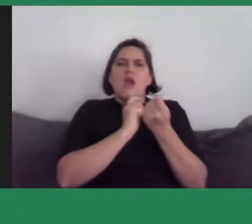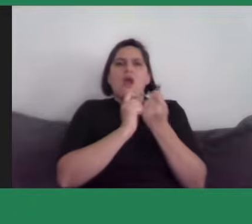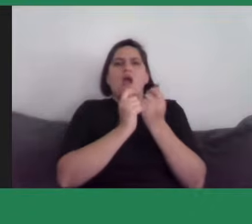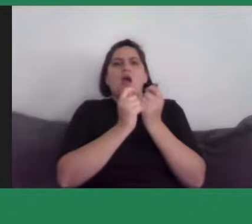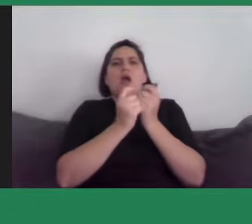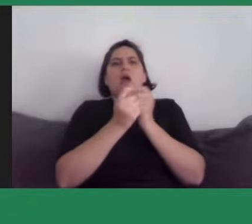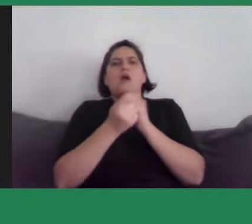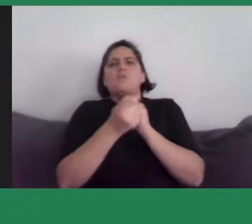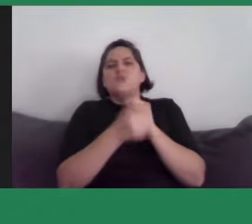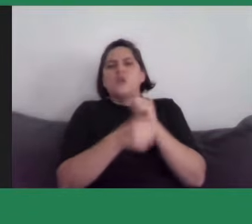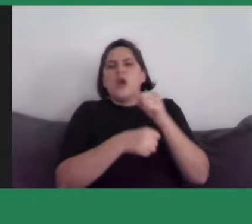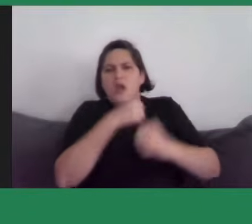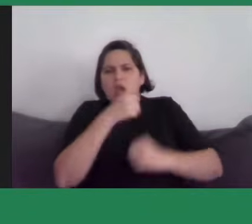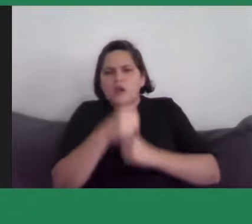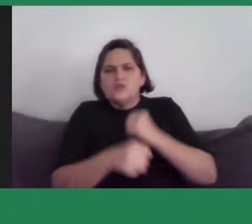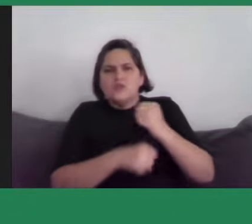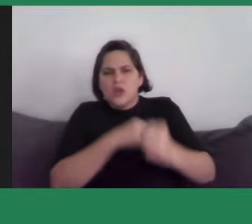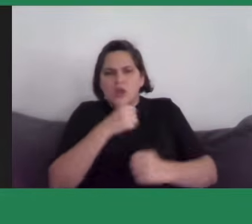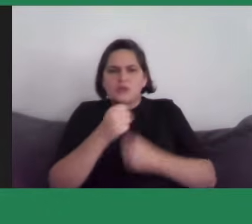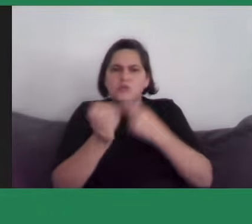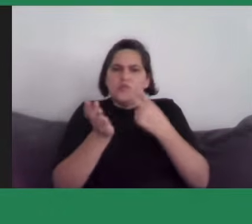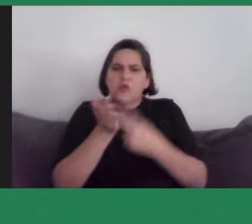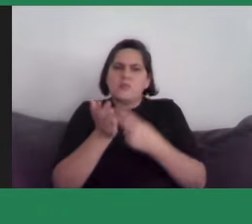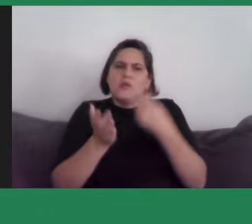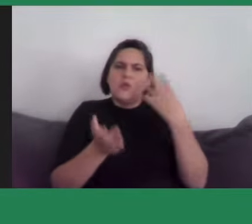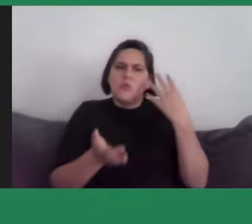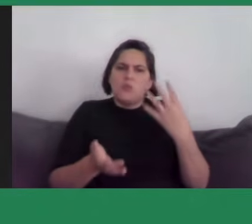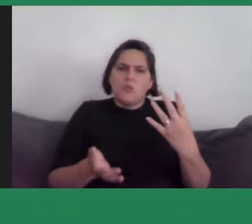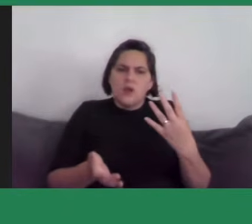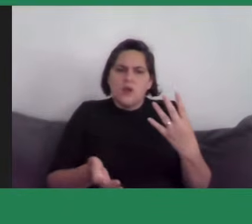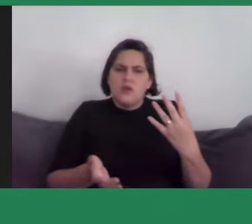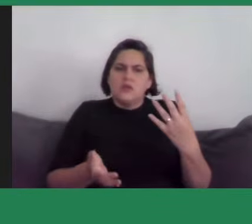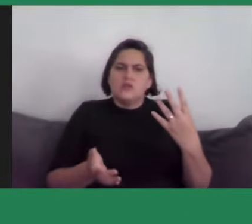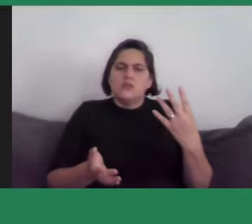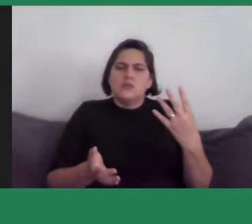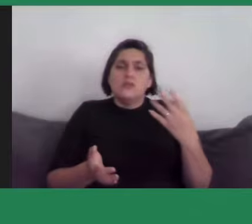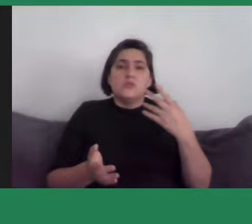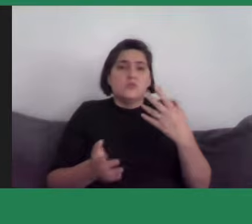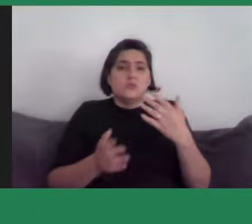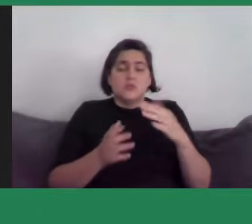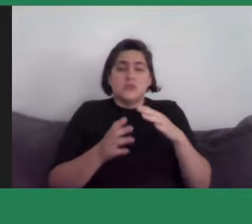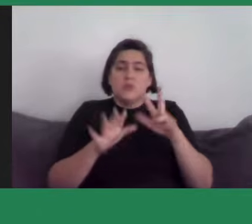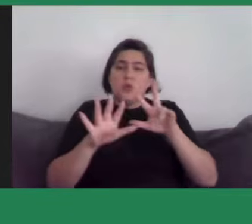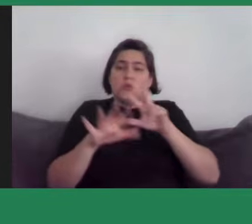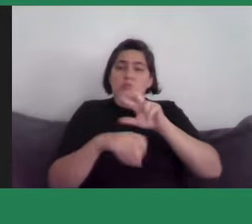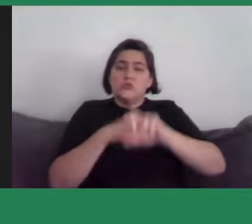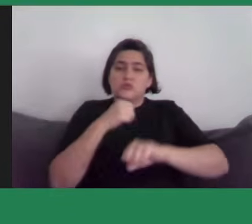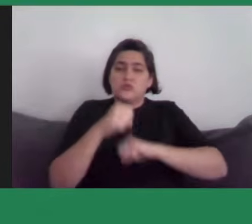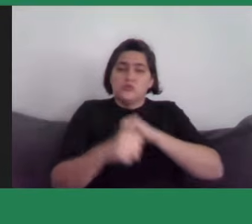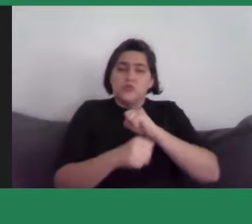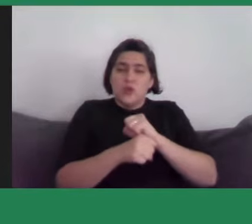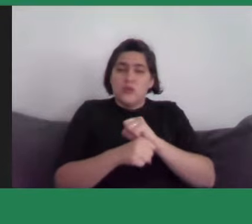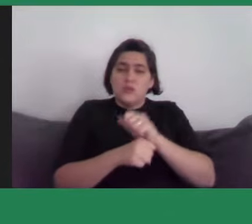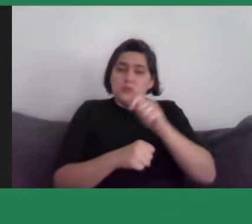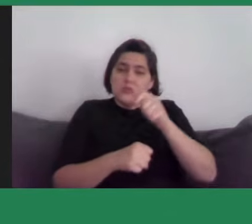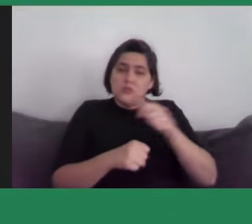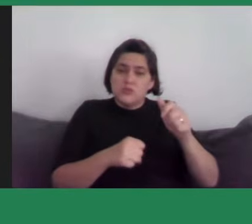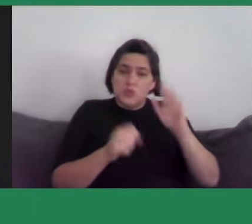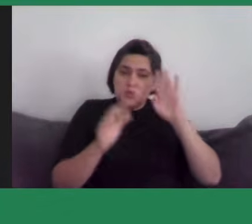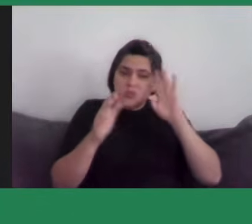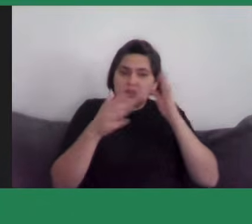últimos años. En el 2004, la prevalencia a los 8 años de espectro del autismo era de 1